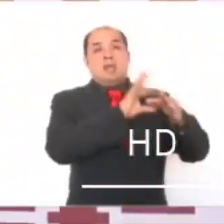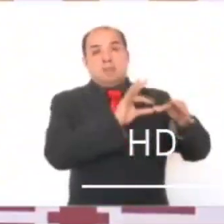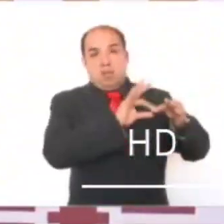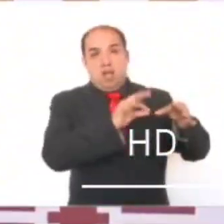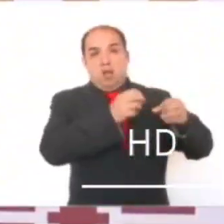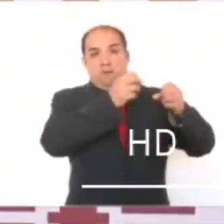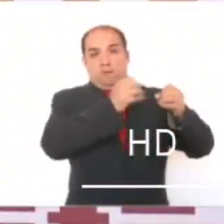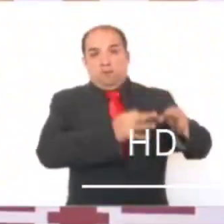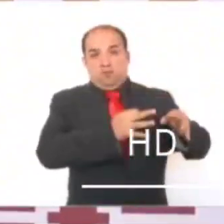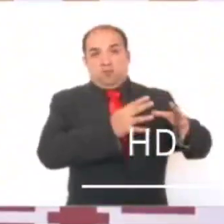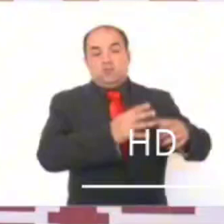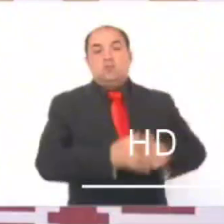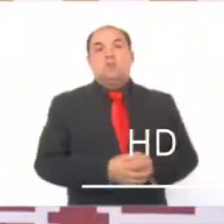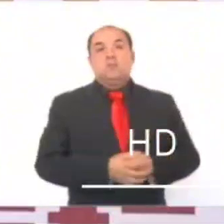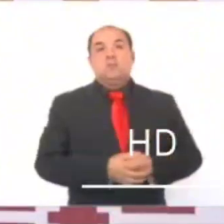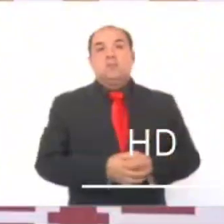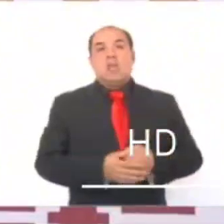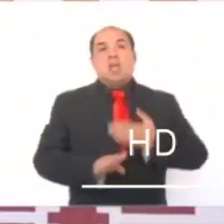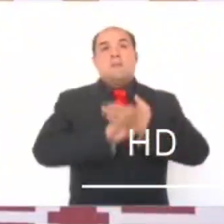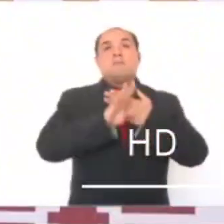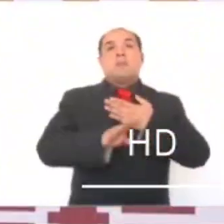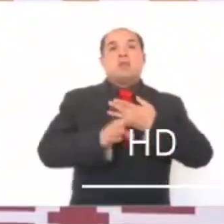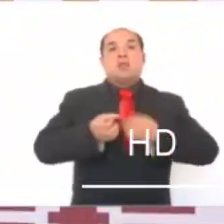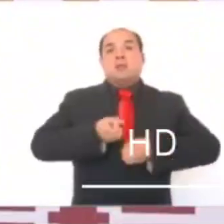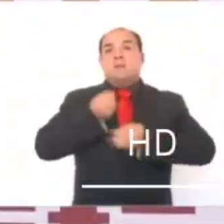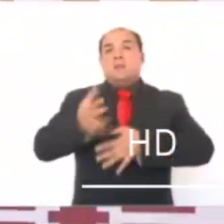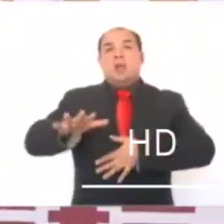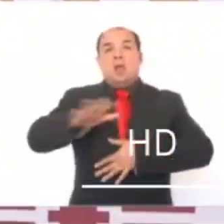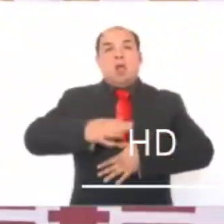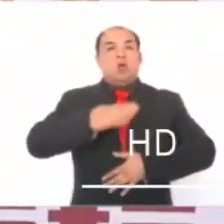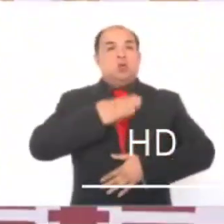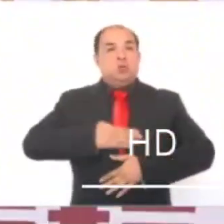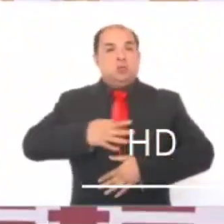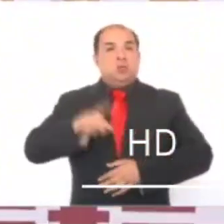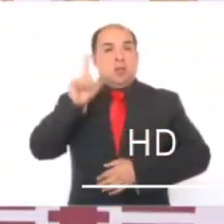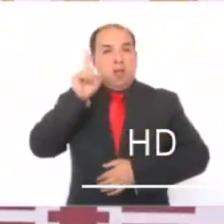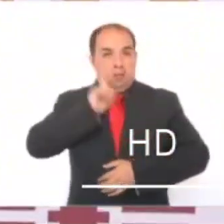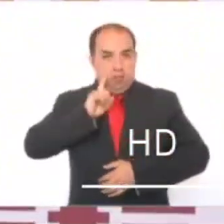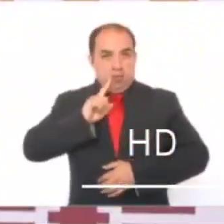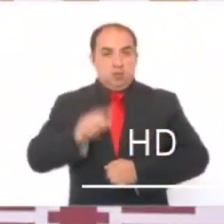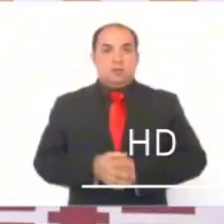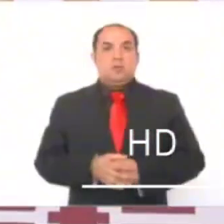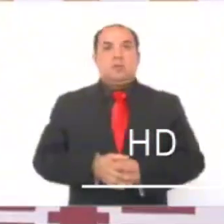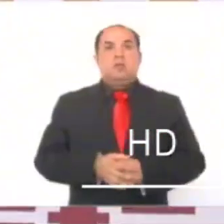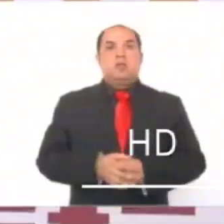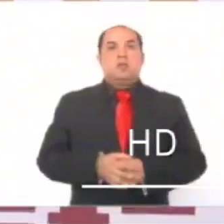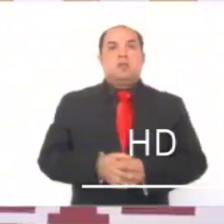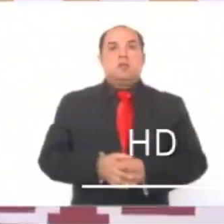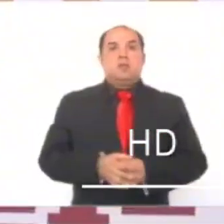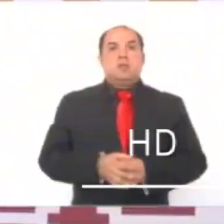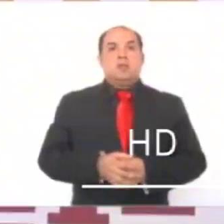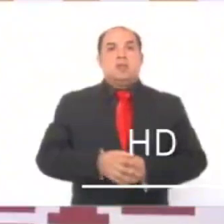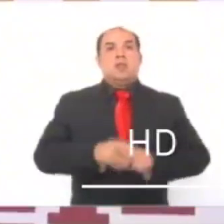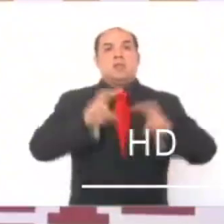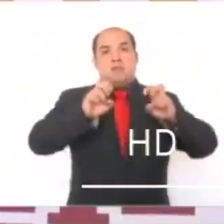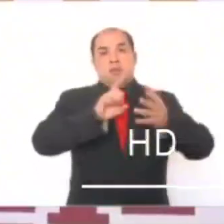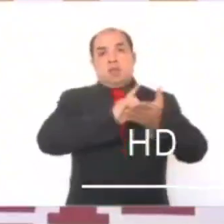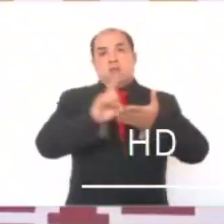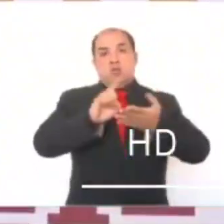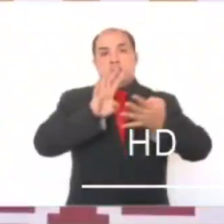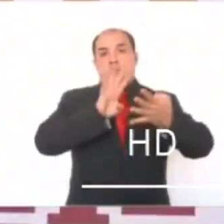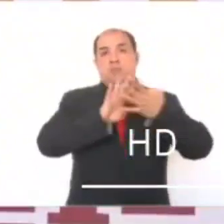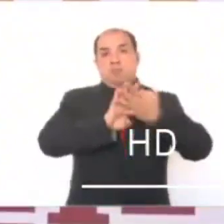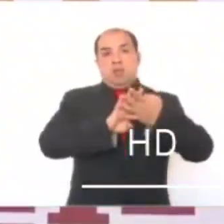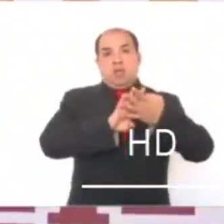formalistas impedían que hubiera justicia. El casuismo en el derecho penal no tiene